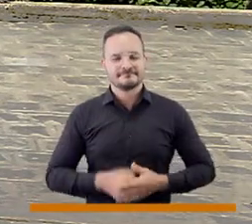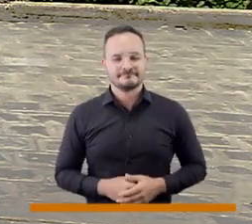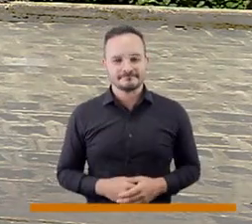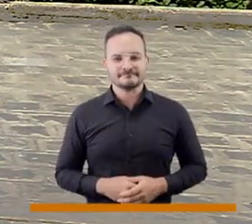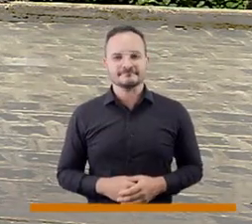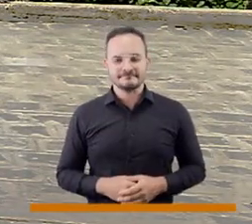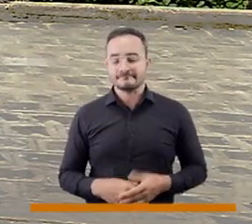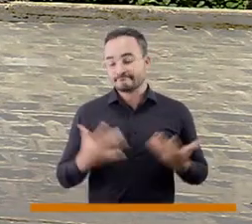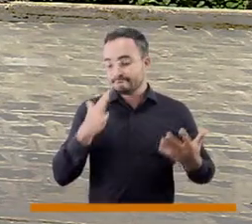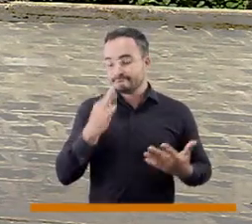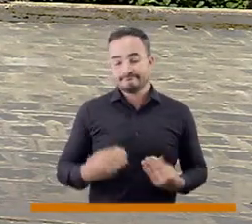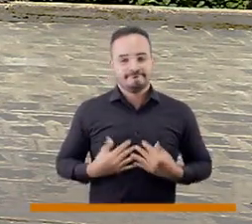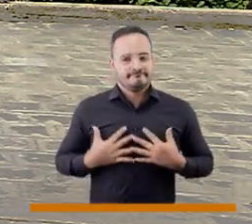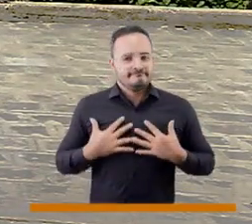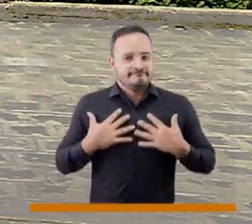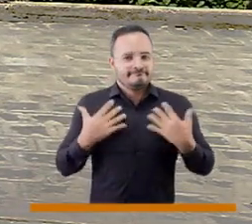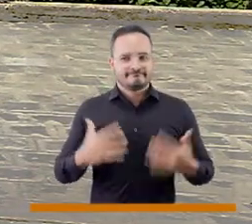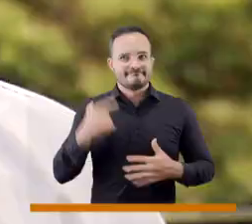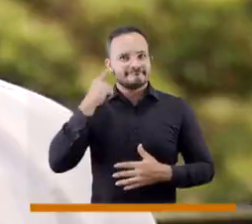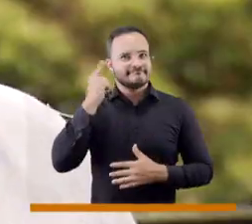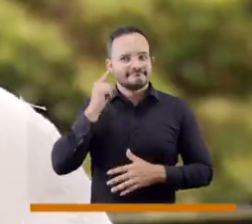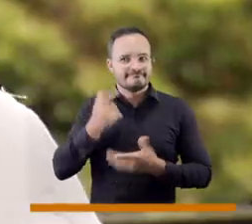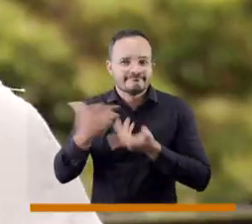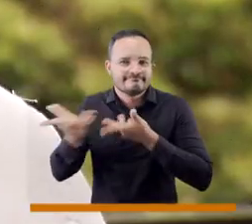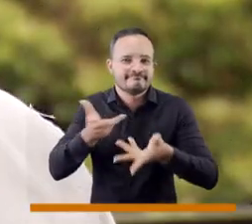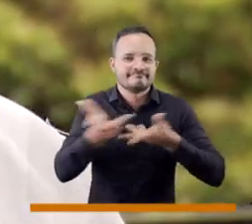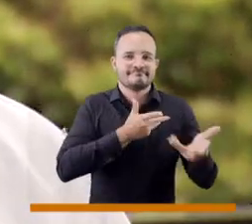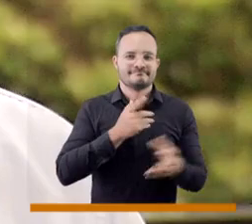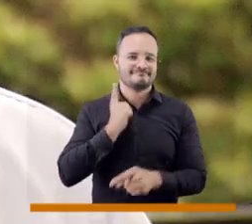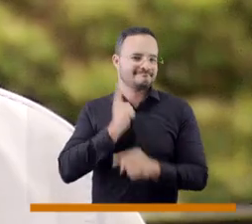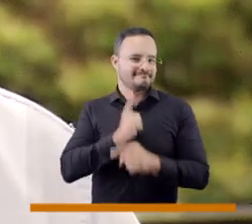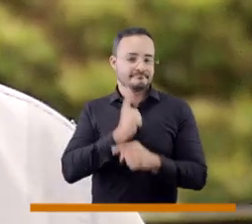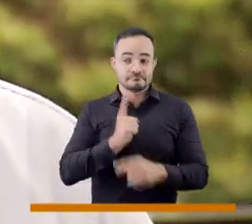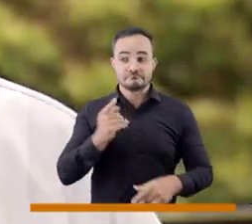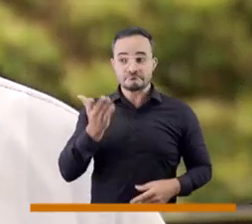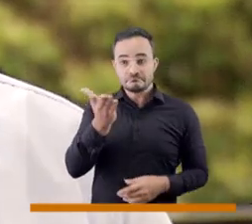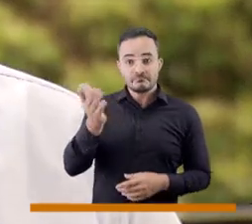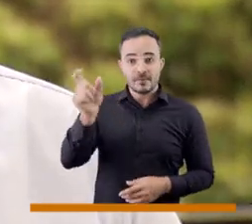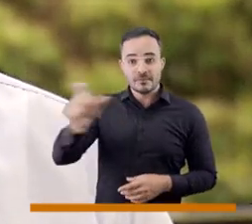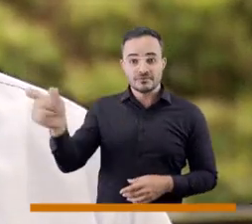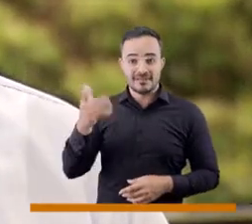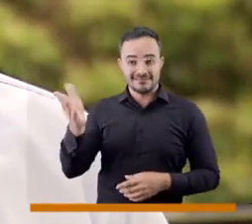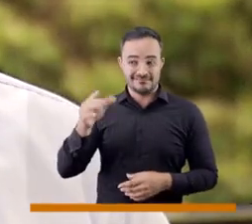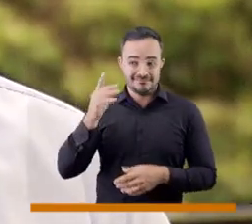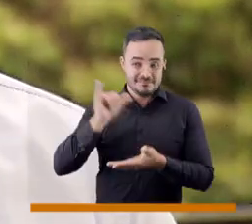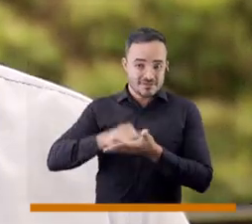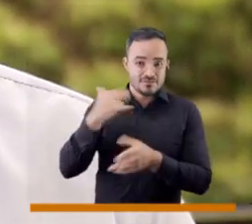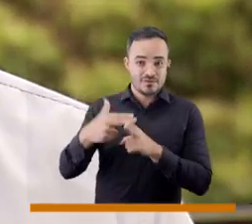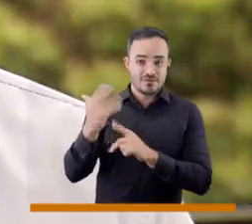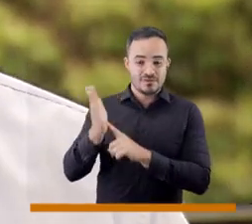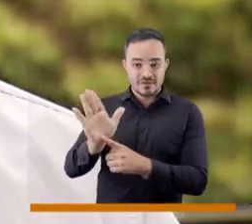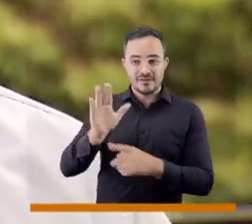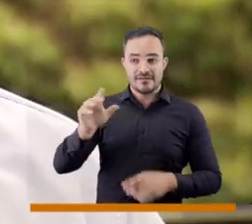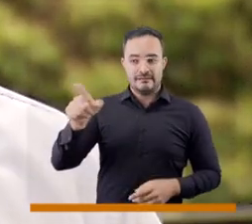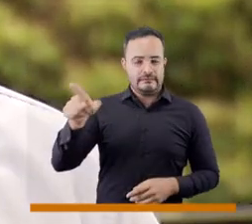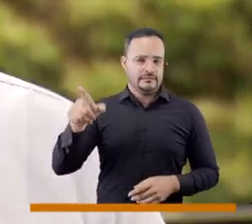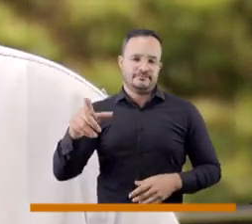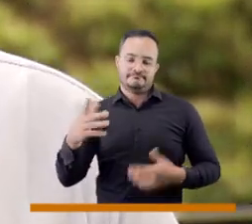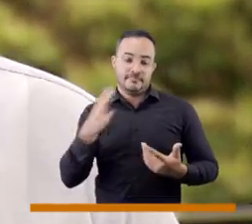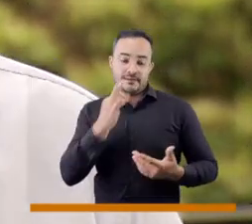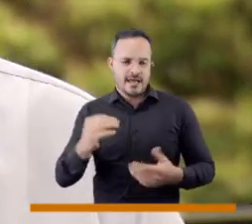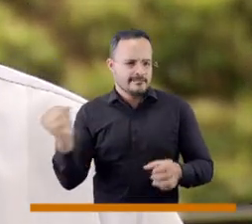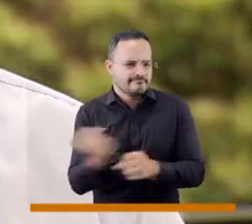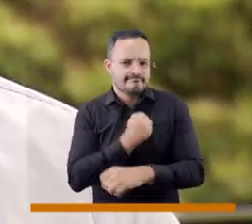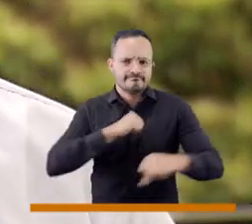Catherine, es un trabajo que nos motiva, porque es que precisamente personas como don Mario son personas que trabajan en la comunidad